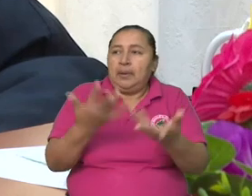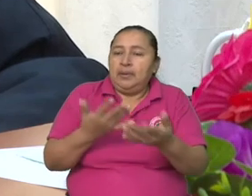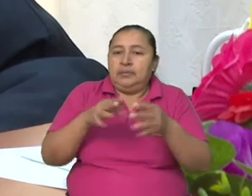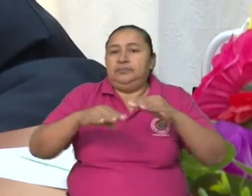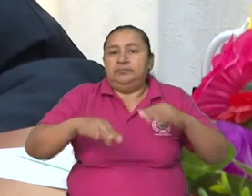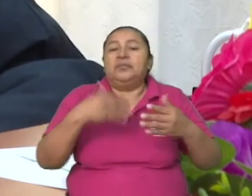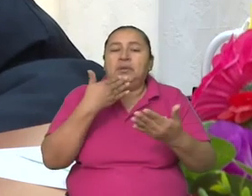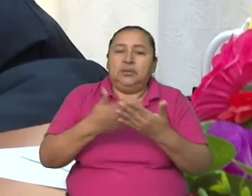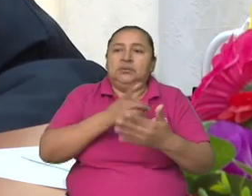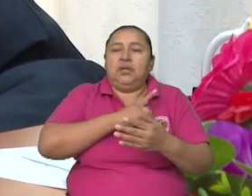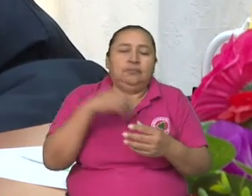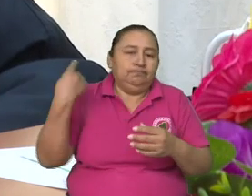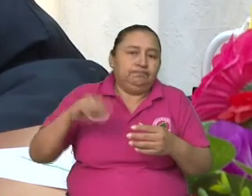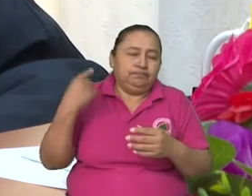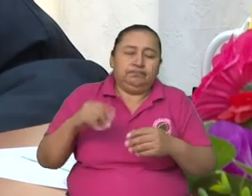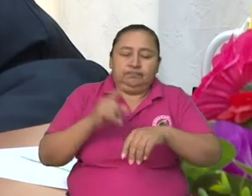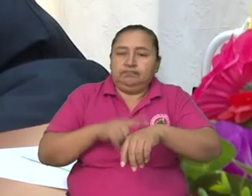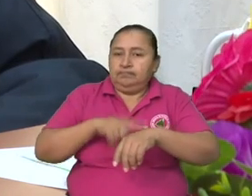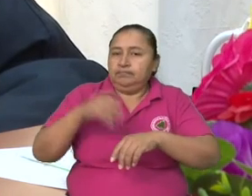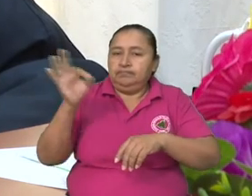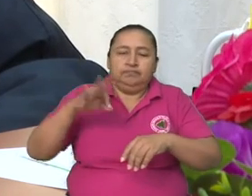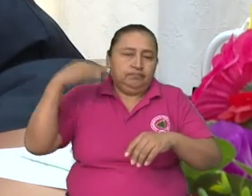Y gracias a Dios se cumplió en tiempo y forma.